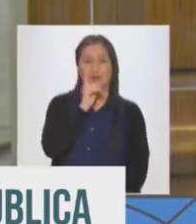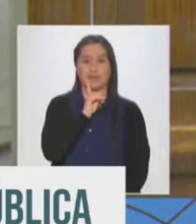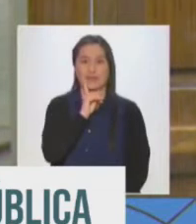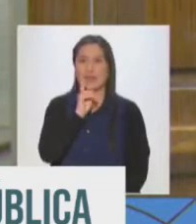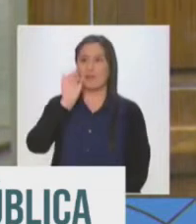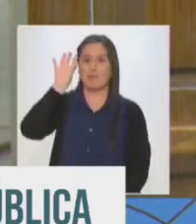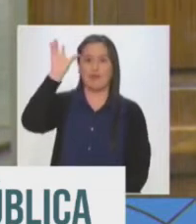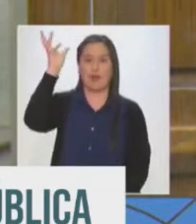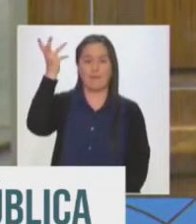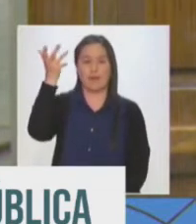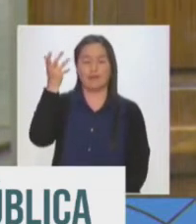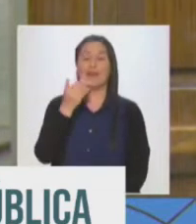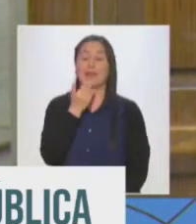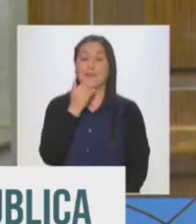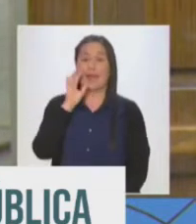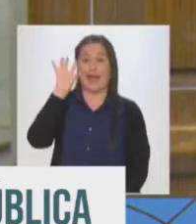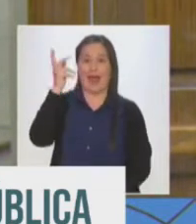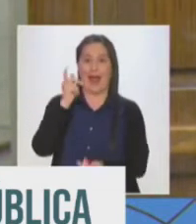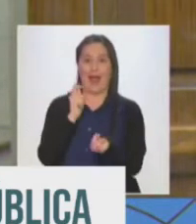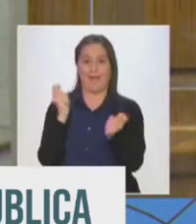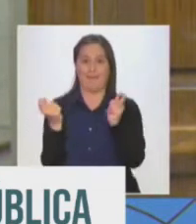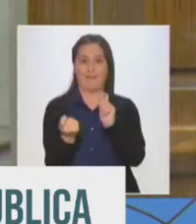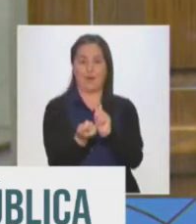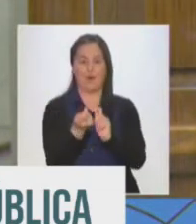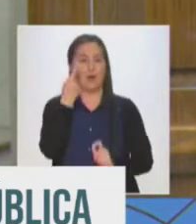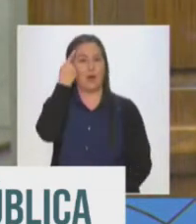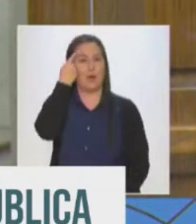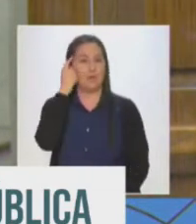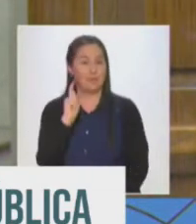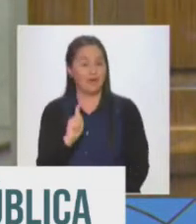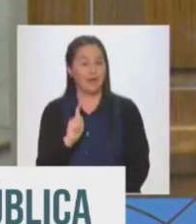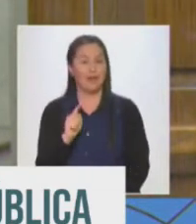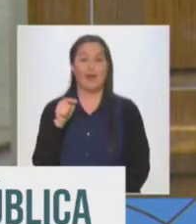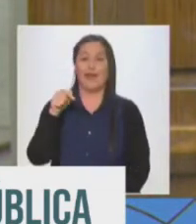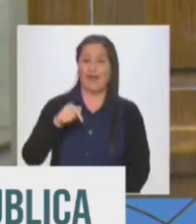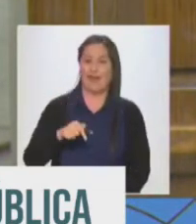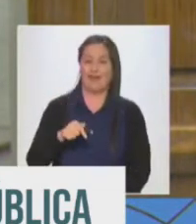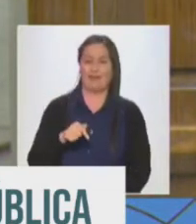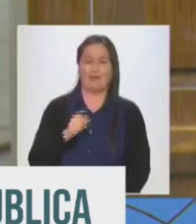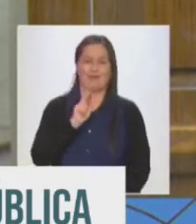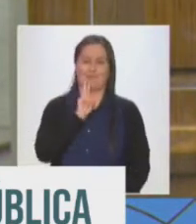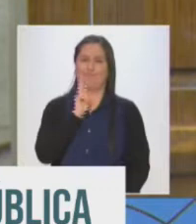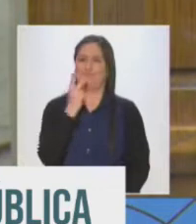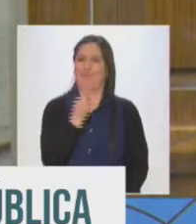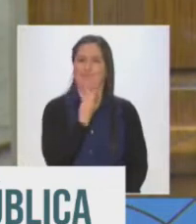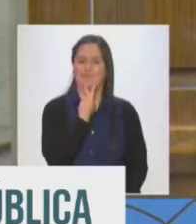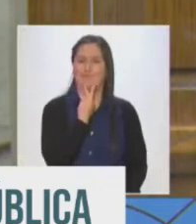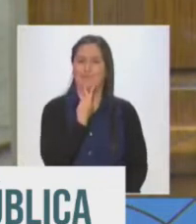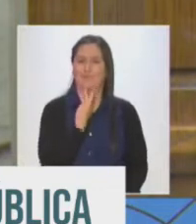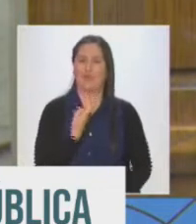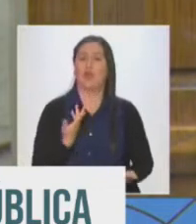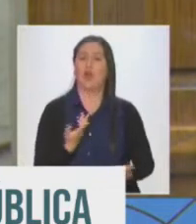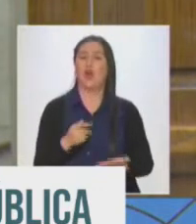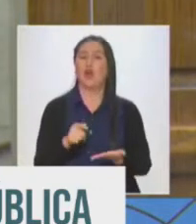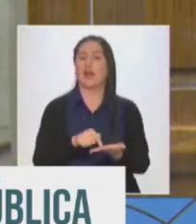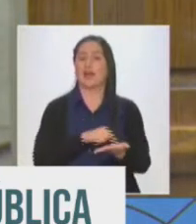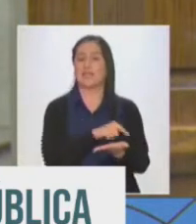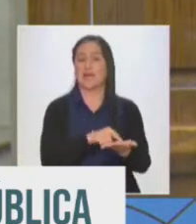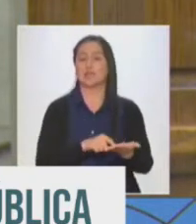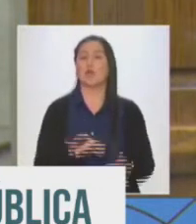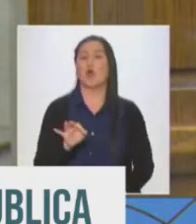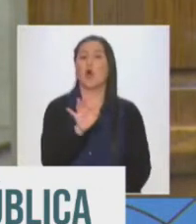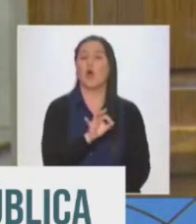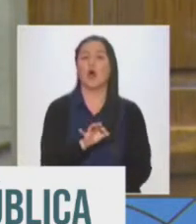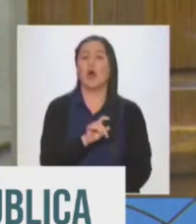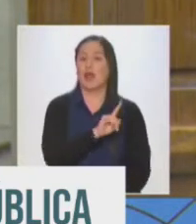medio ambiente y el cambio climático. Pero, por cierto, esto se contradice con el rechazo o la no